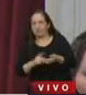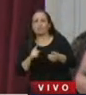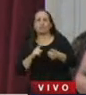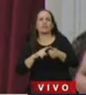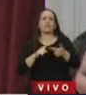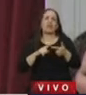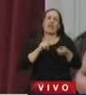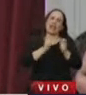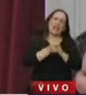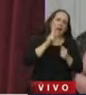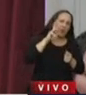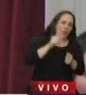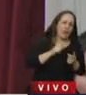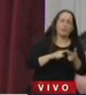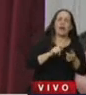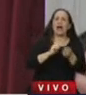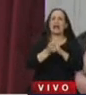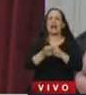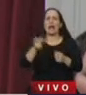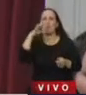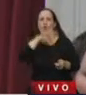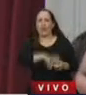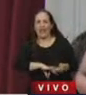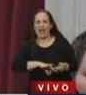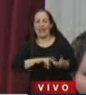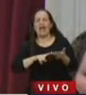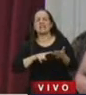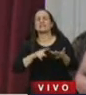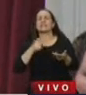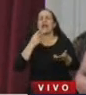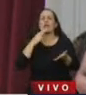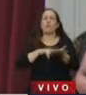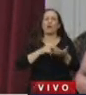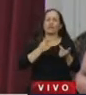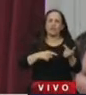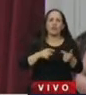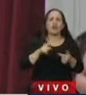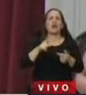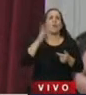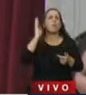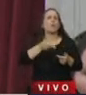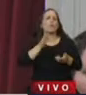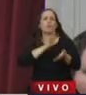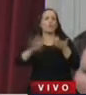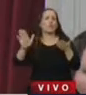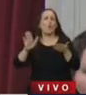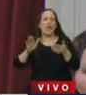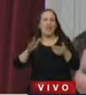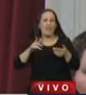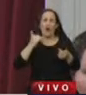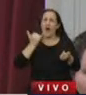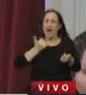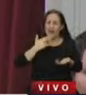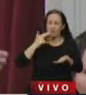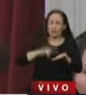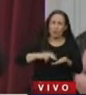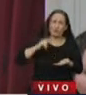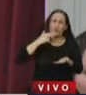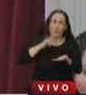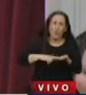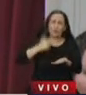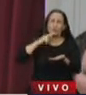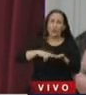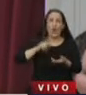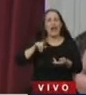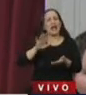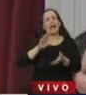pasado fue demasiado excepcional porque el gobierno se plantó en un presupuesto que era completamente inverosímil, que no tenía ninguna chance de ser cierto, no